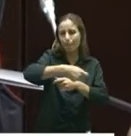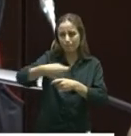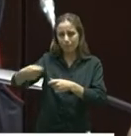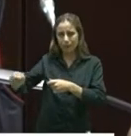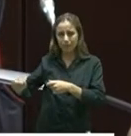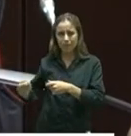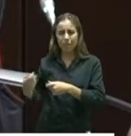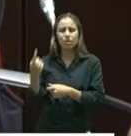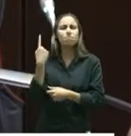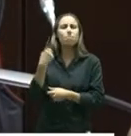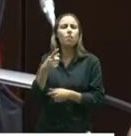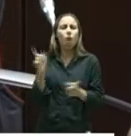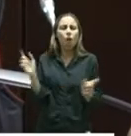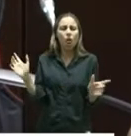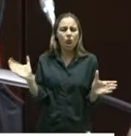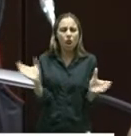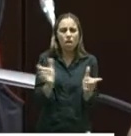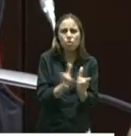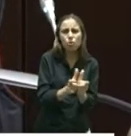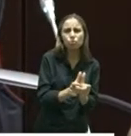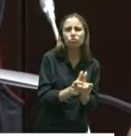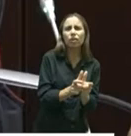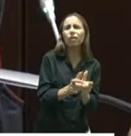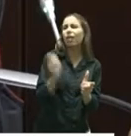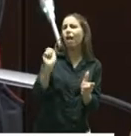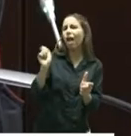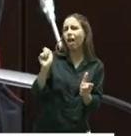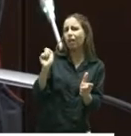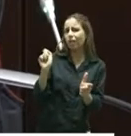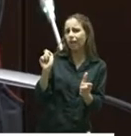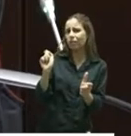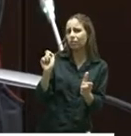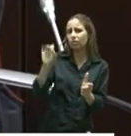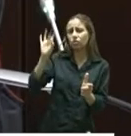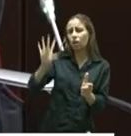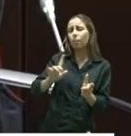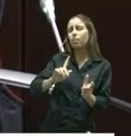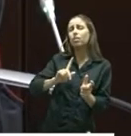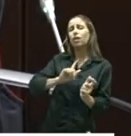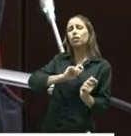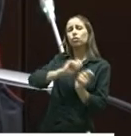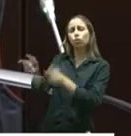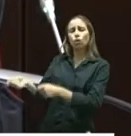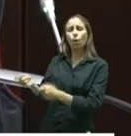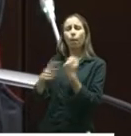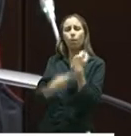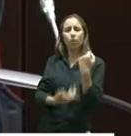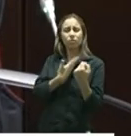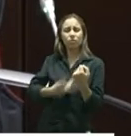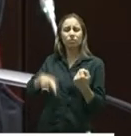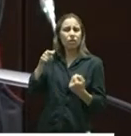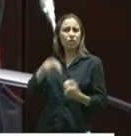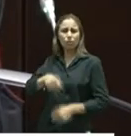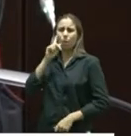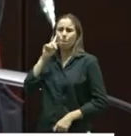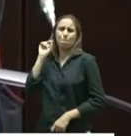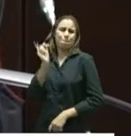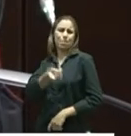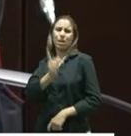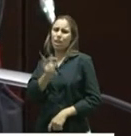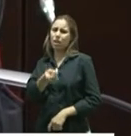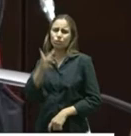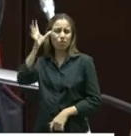más a Quiénes serían los que tendrían esas facultades es peligrosísimo lo que están planteando peligrosísimo